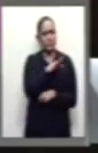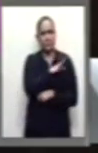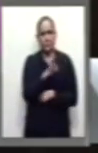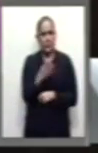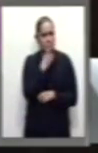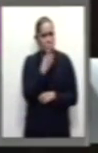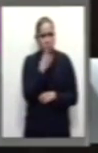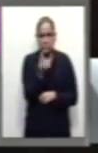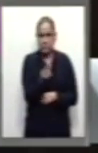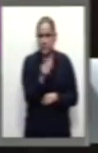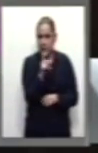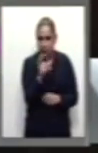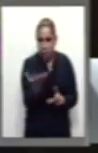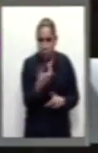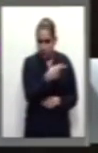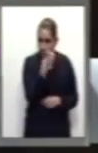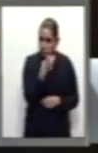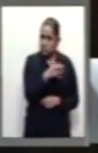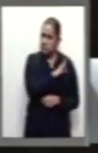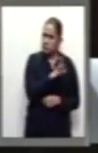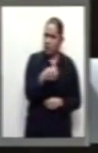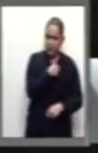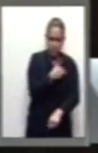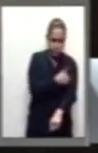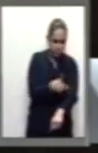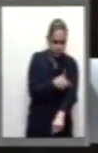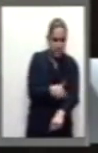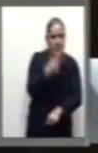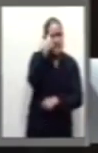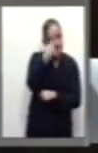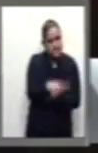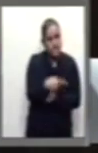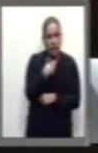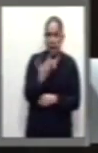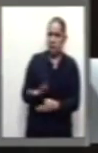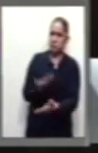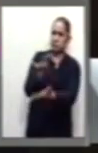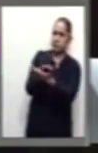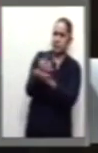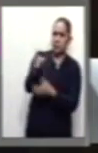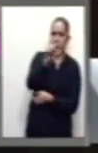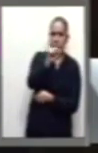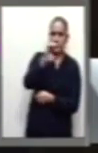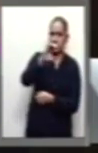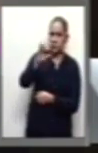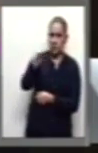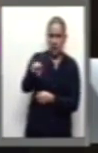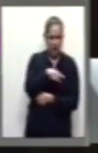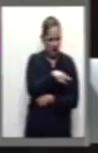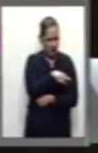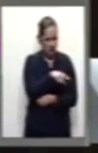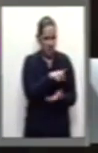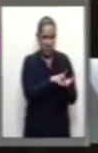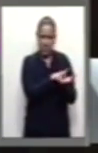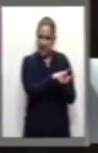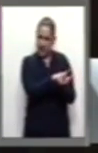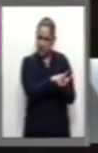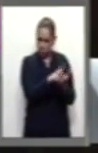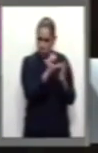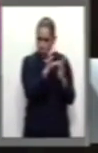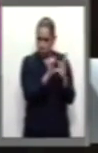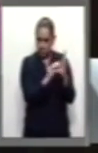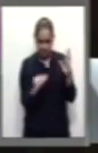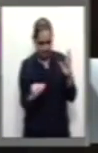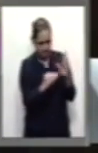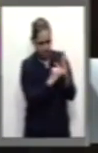de constitucionalidad ante la Suprema Corte de Justicia, porque no se puede poner derechos en la